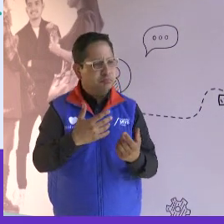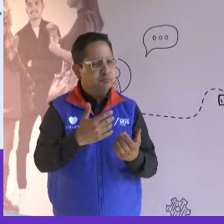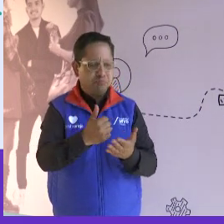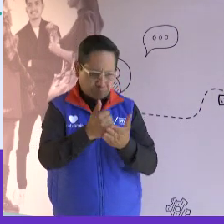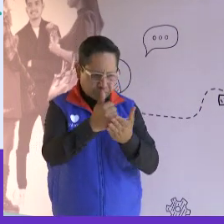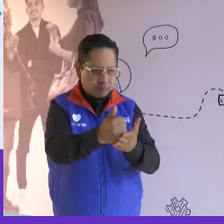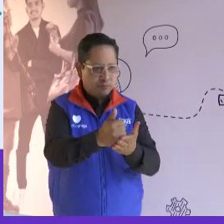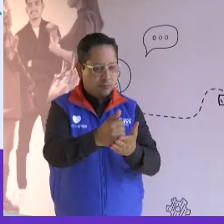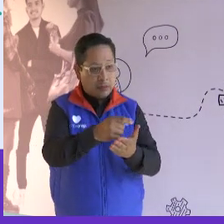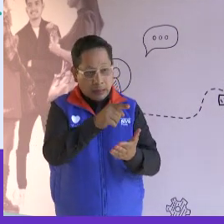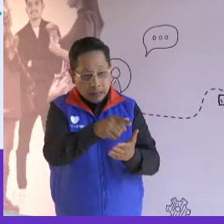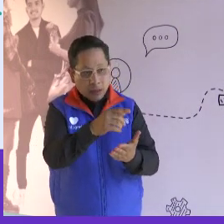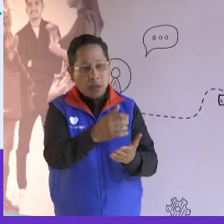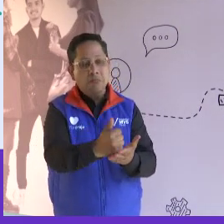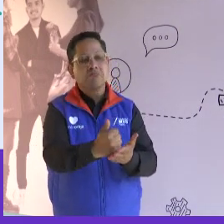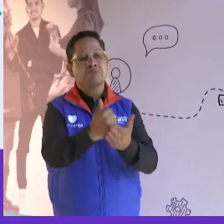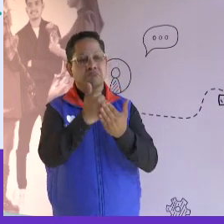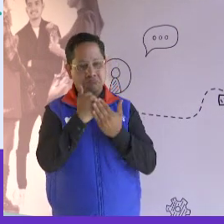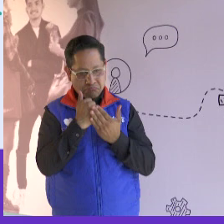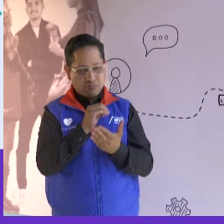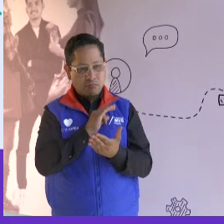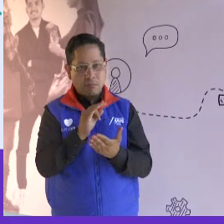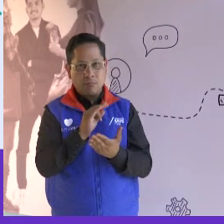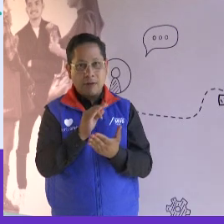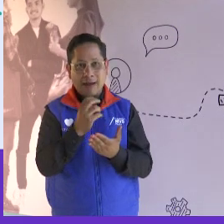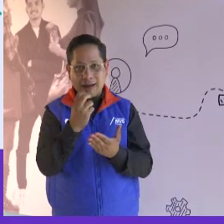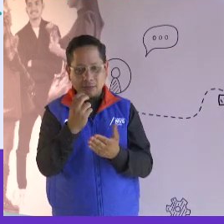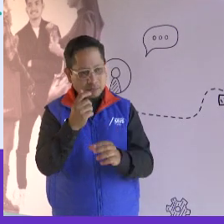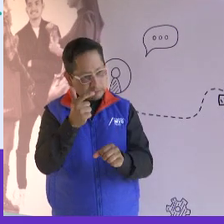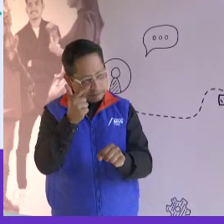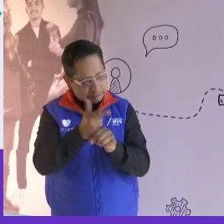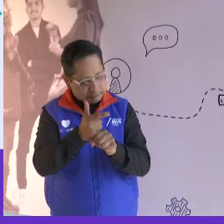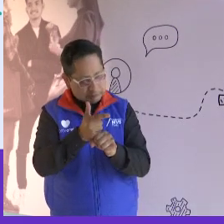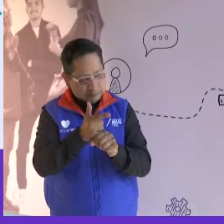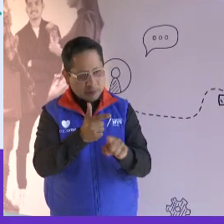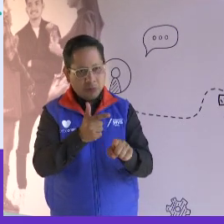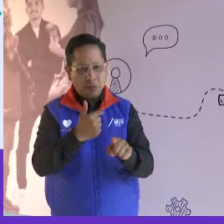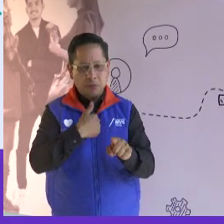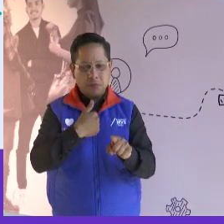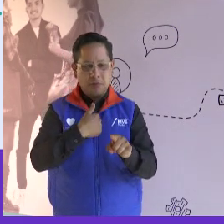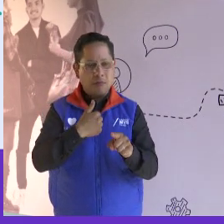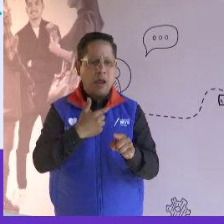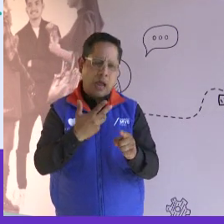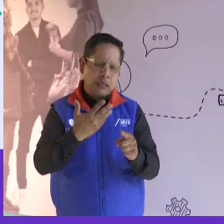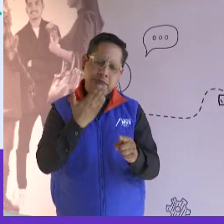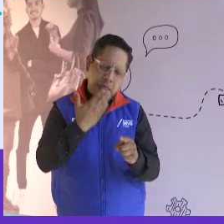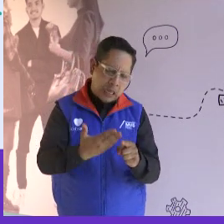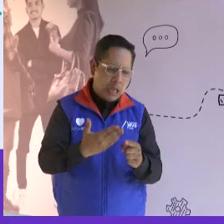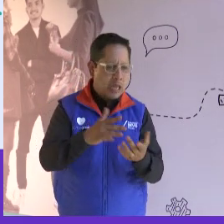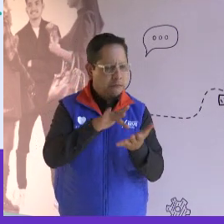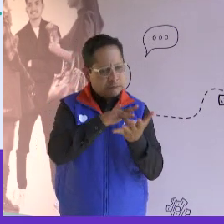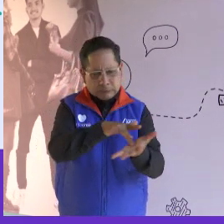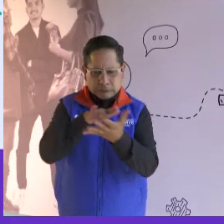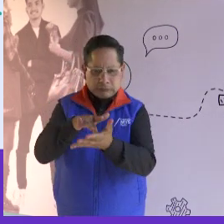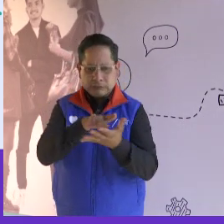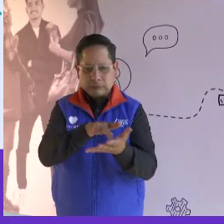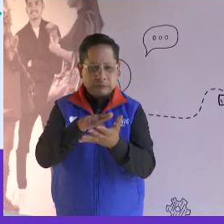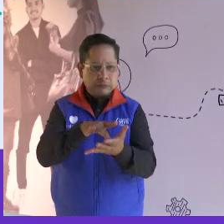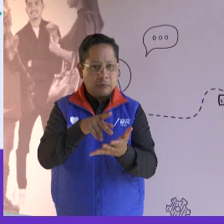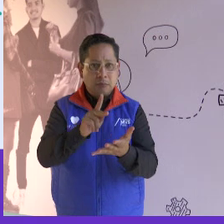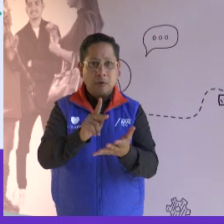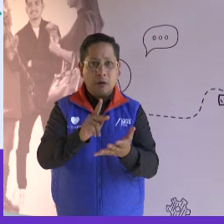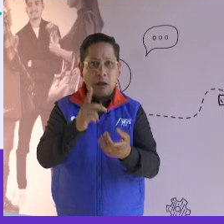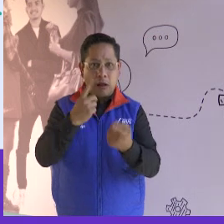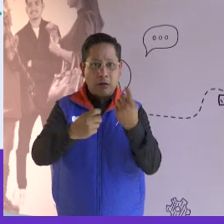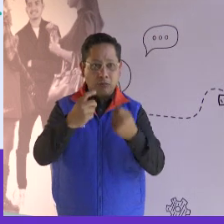para ti, ¿no? Eso es súper importante porque de pronto, pues sí, tenemos esta idea de que colaborar es muy bueno, ¿no? Incluso los propios donantes